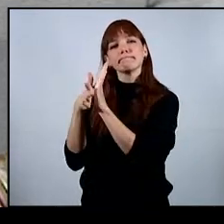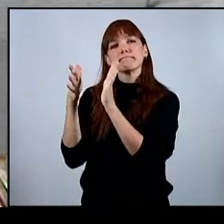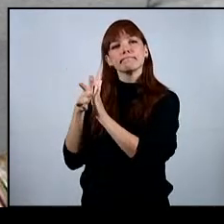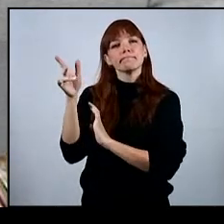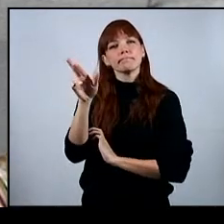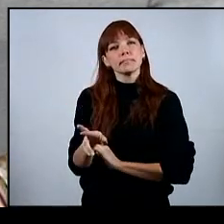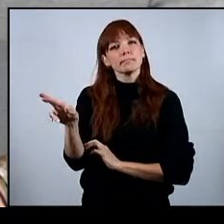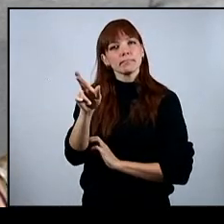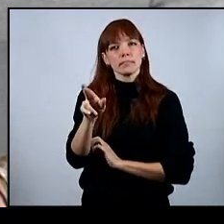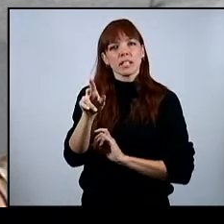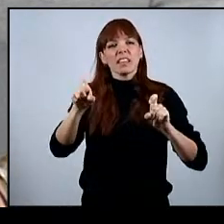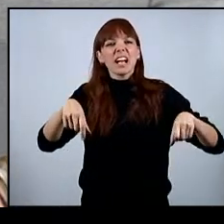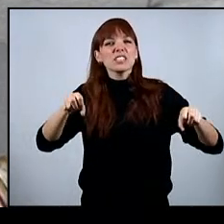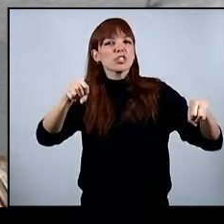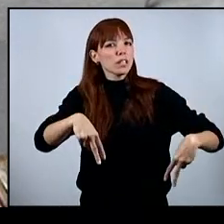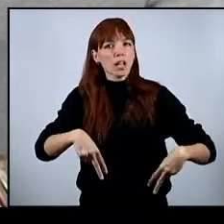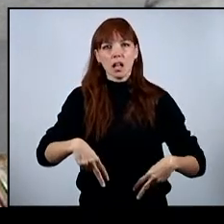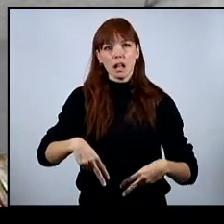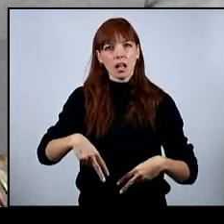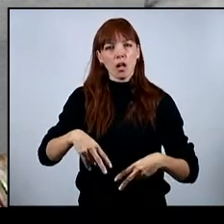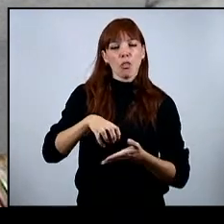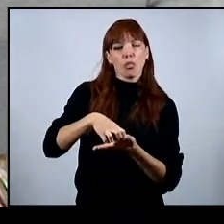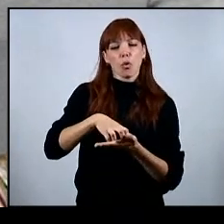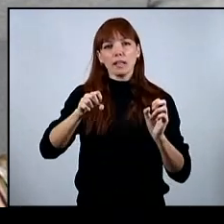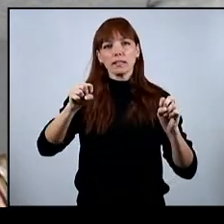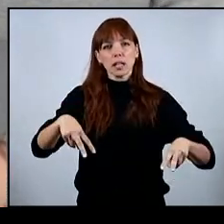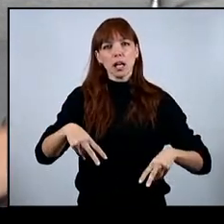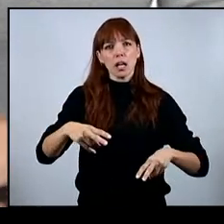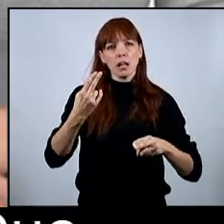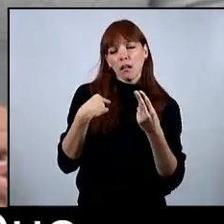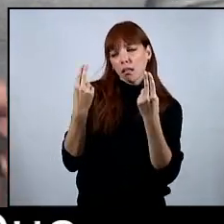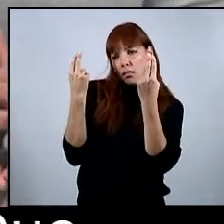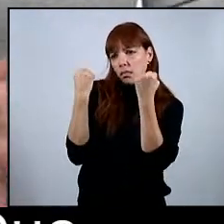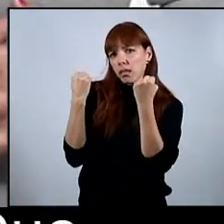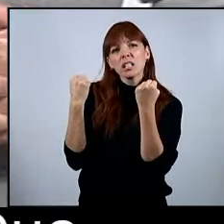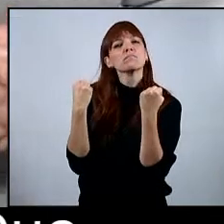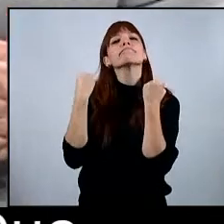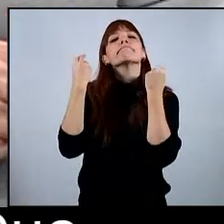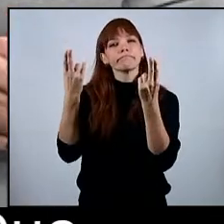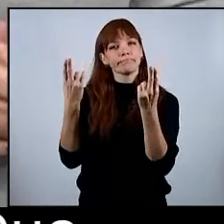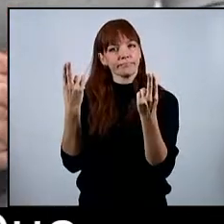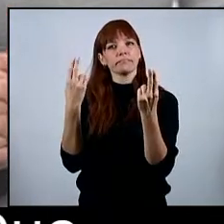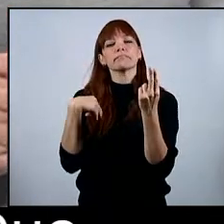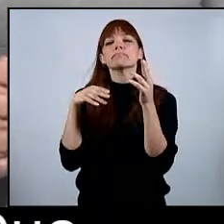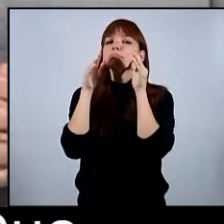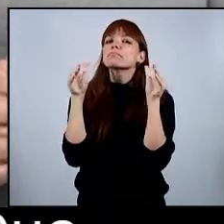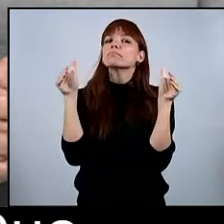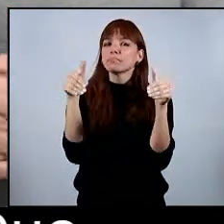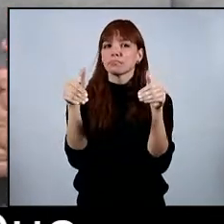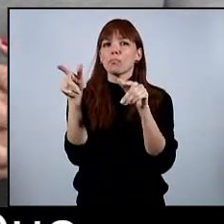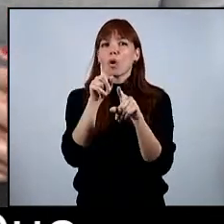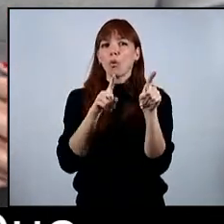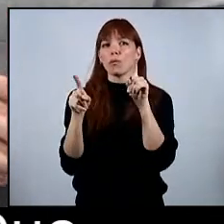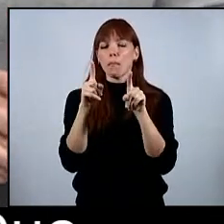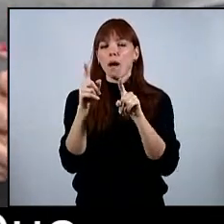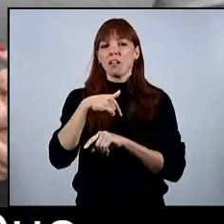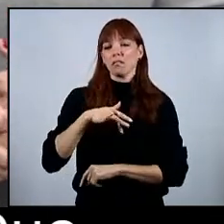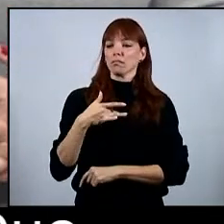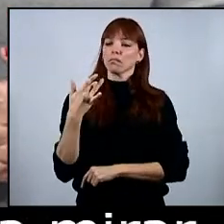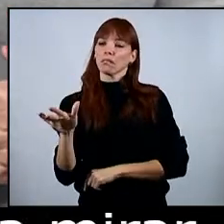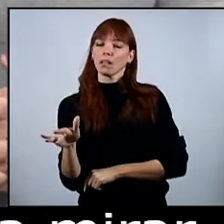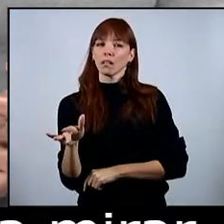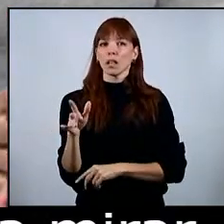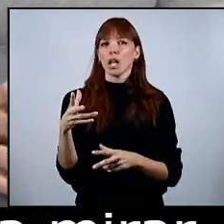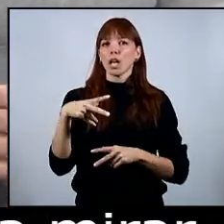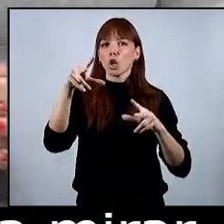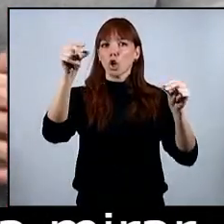y sin titubeo, que nosotros no vamos a agachar la cabeza, que no vamos a mirar para otro lado, que no vamos a ceder, que no nos vamos